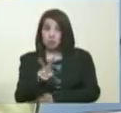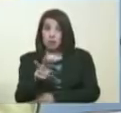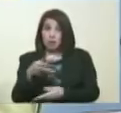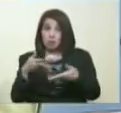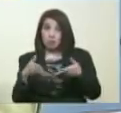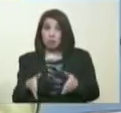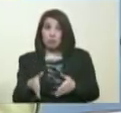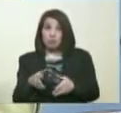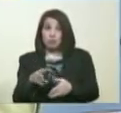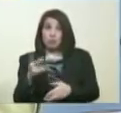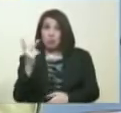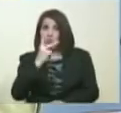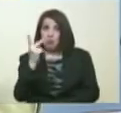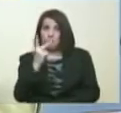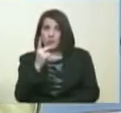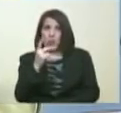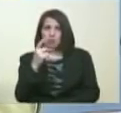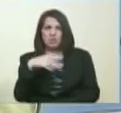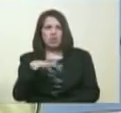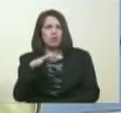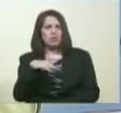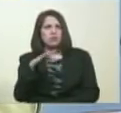Tú, y ustedes son